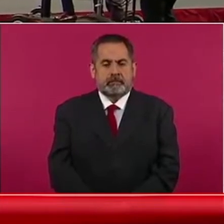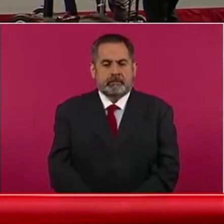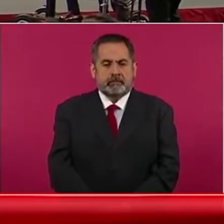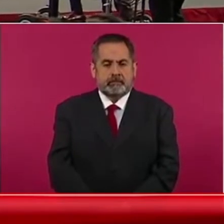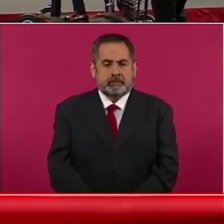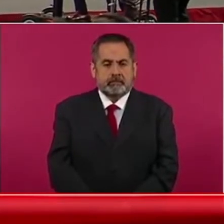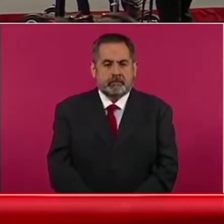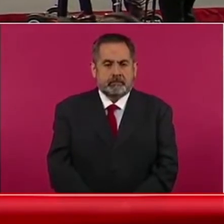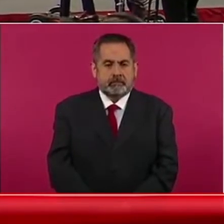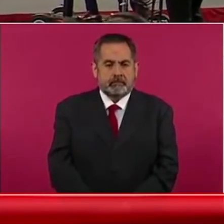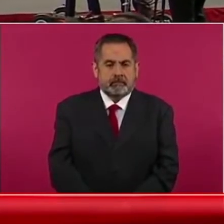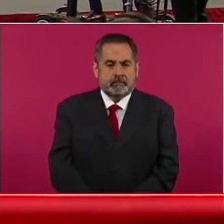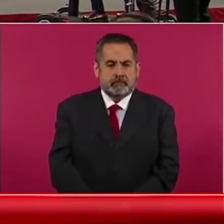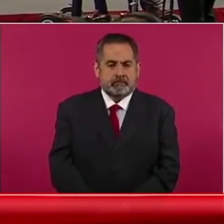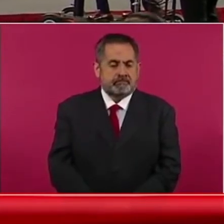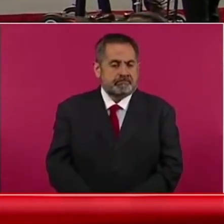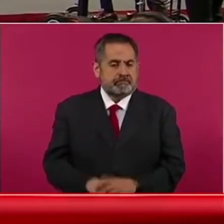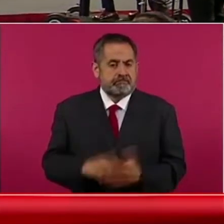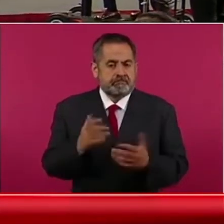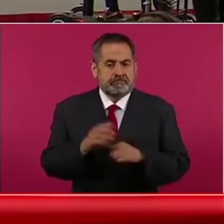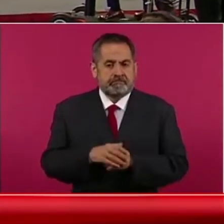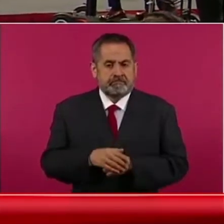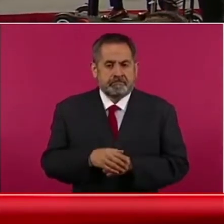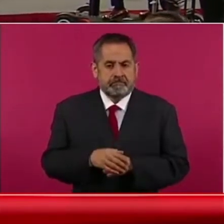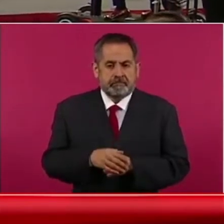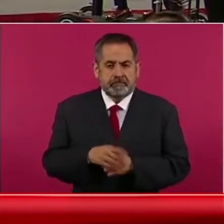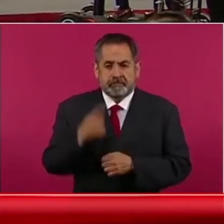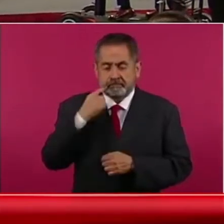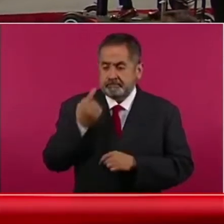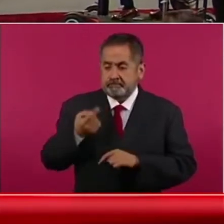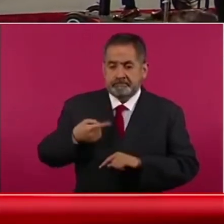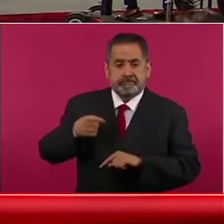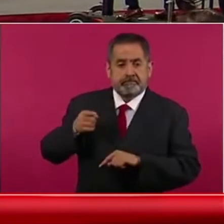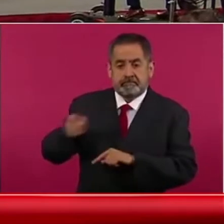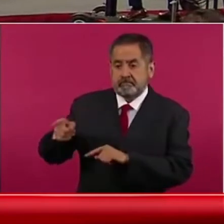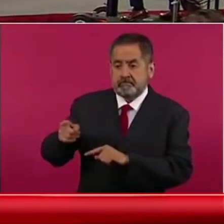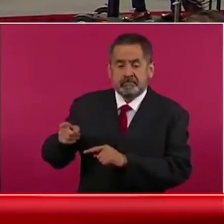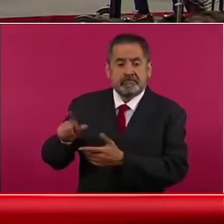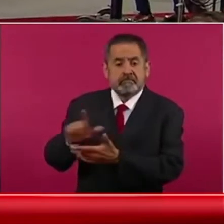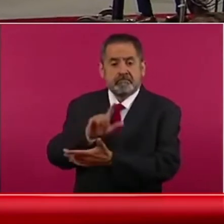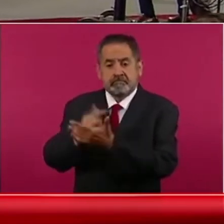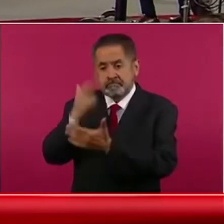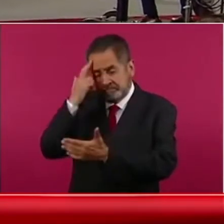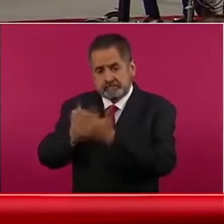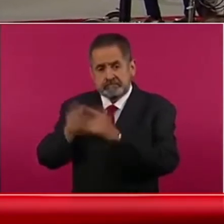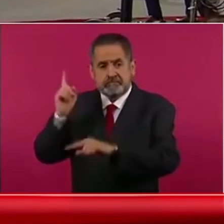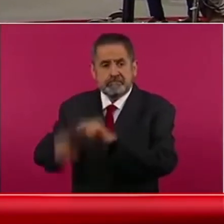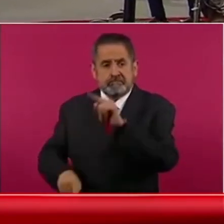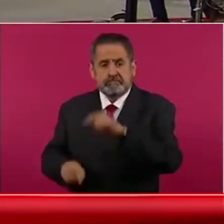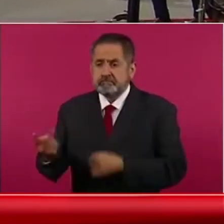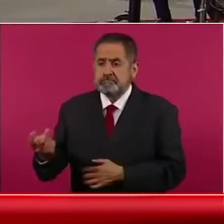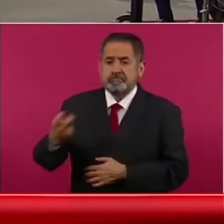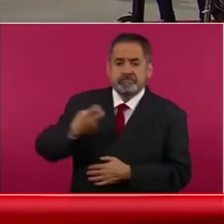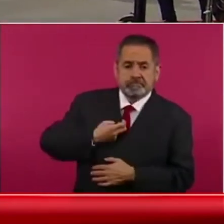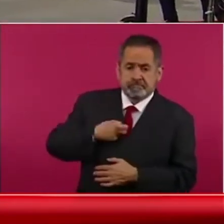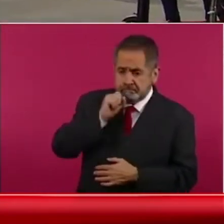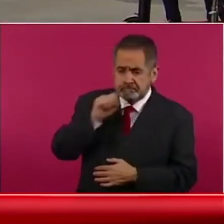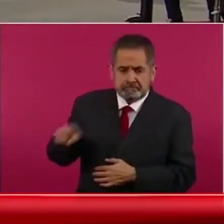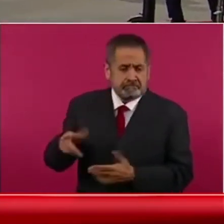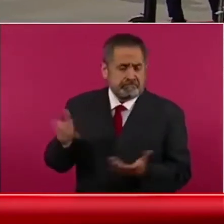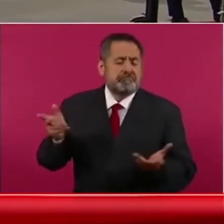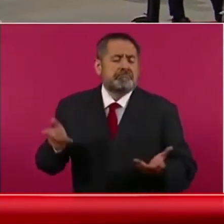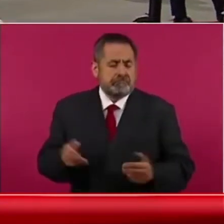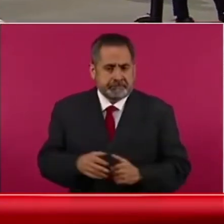Van a tener que desaforar a Liceo Vega Memije porque violó el reglamento. Él fue el que me acusó.